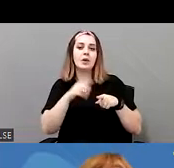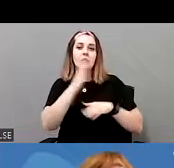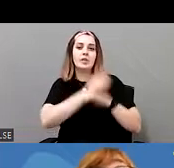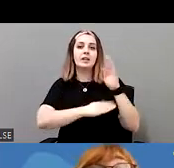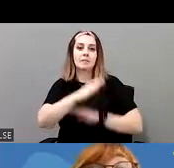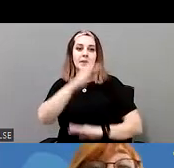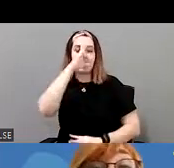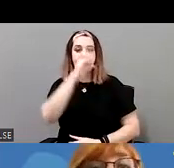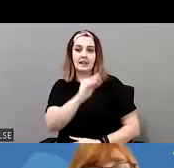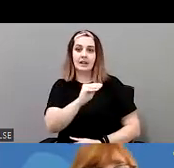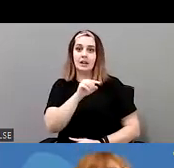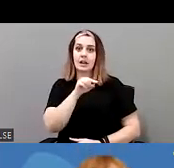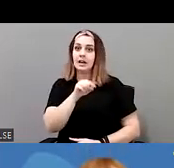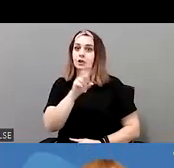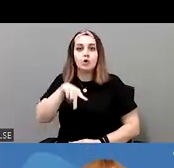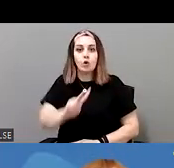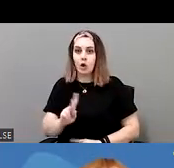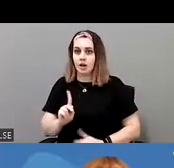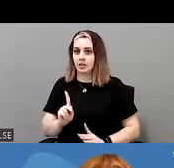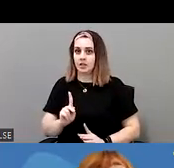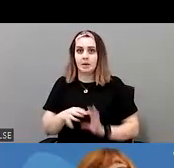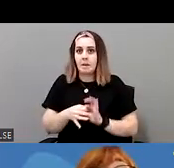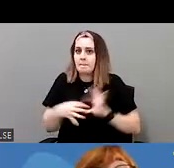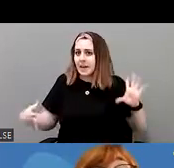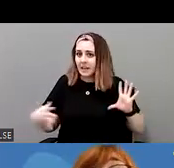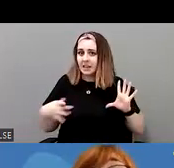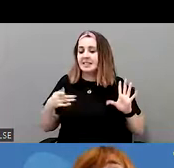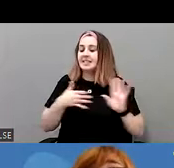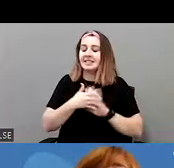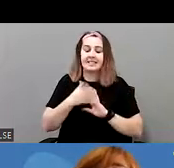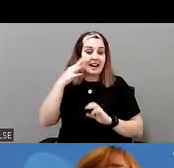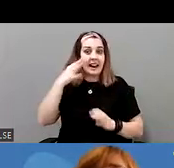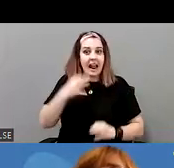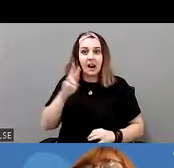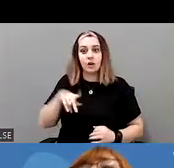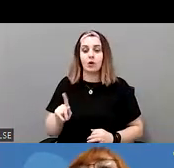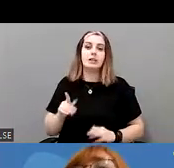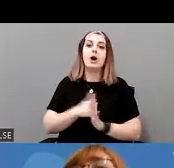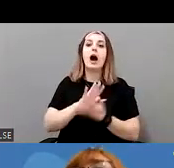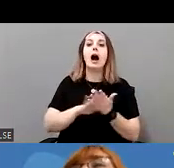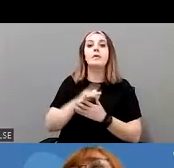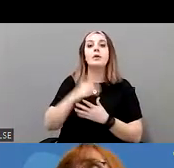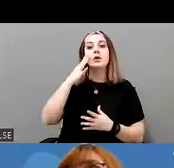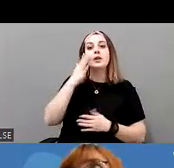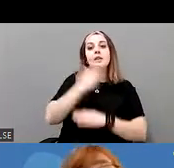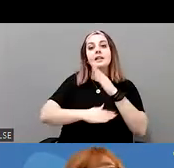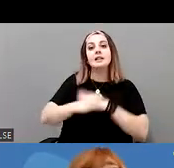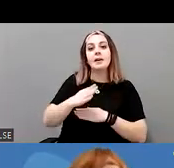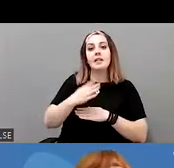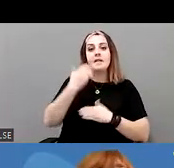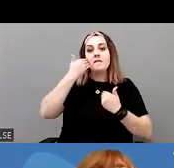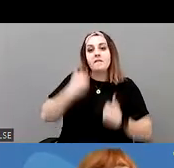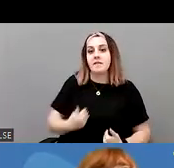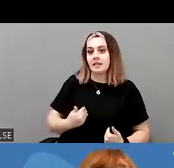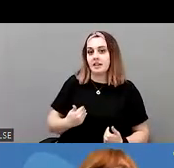discapacidad intelectual. Esto no es así. Esto no es así. Hay una pluridiscapacidad de base física y